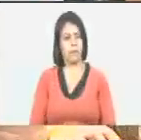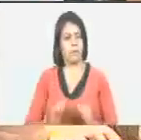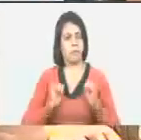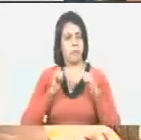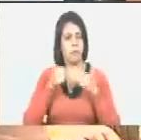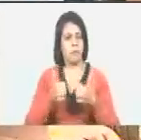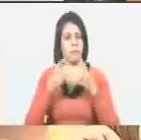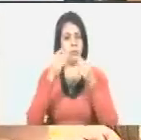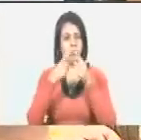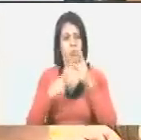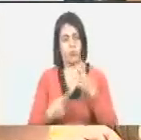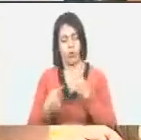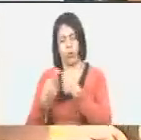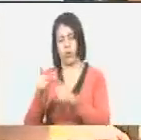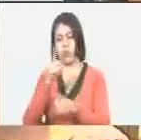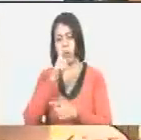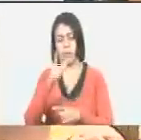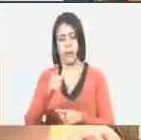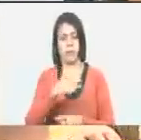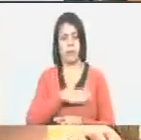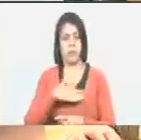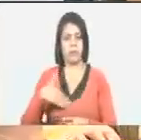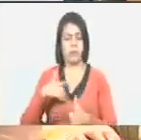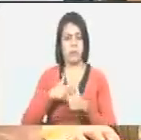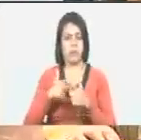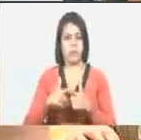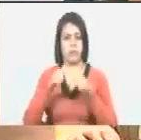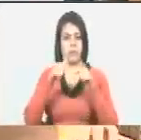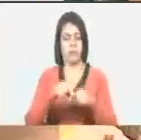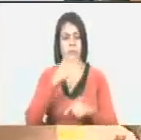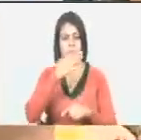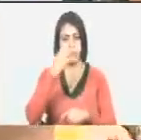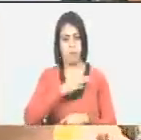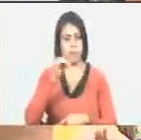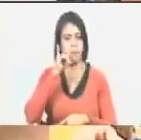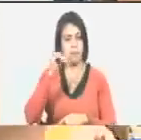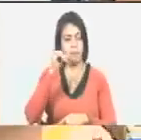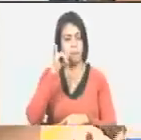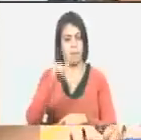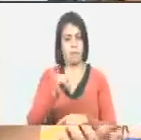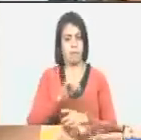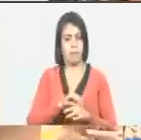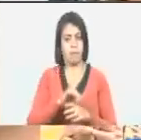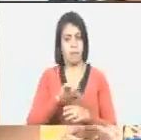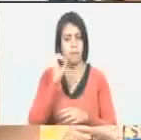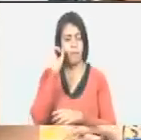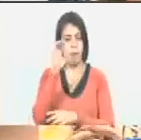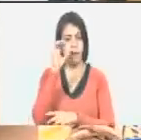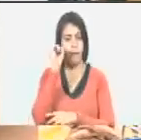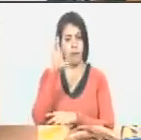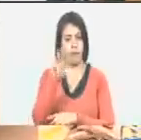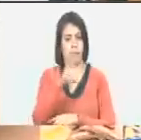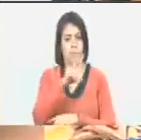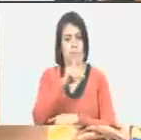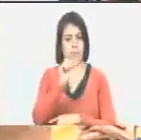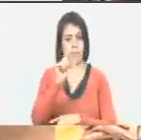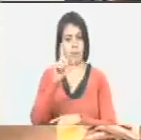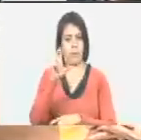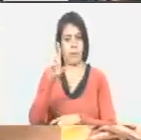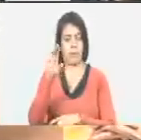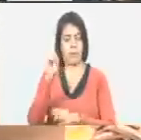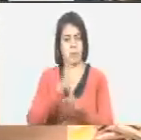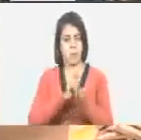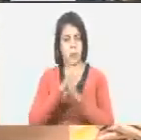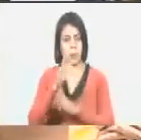origen de muchos otros males. Quisiéramos entonces ratificar la denuncia de la concejal Valero y